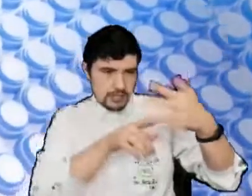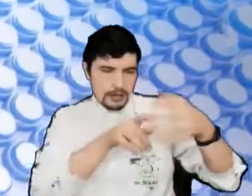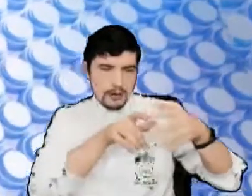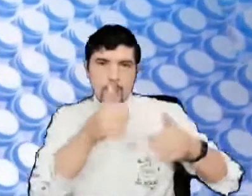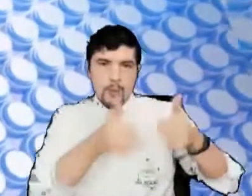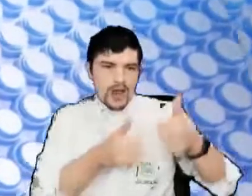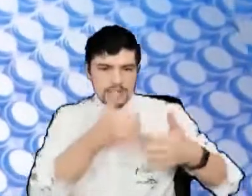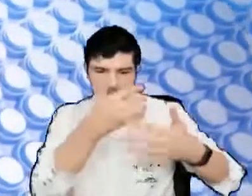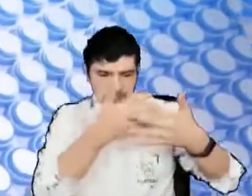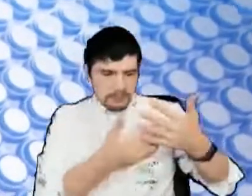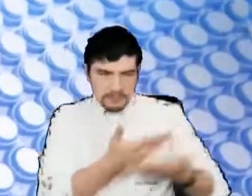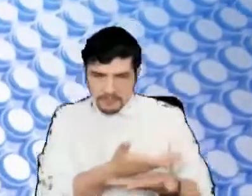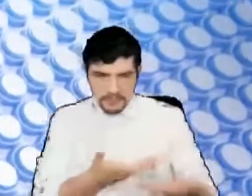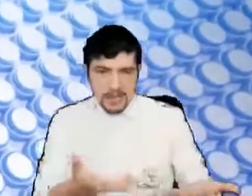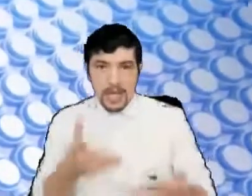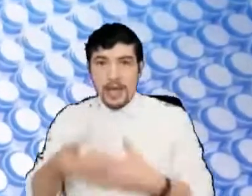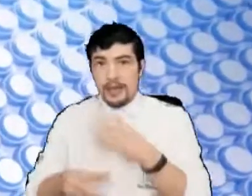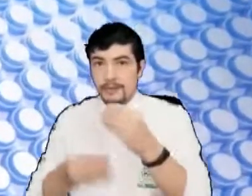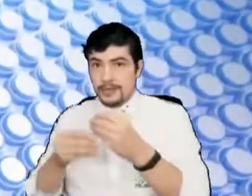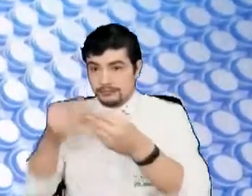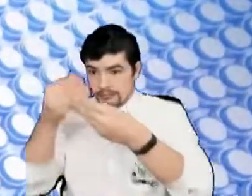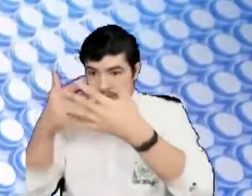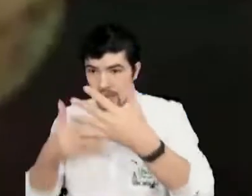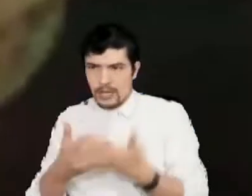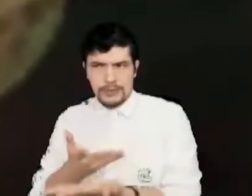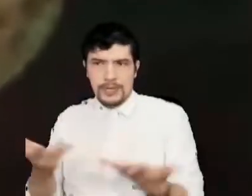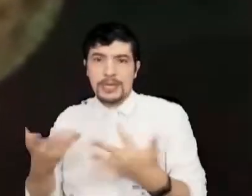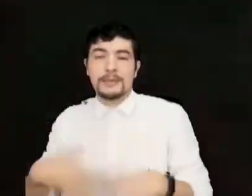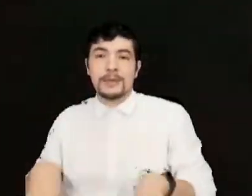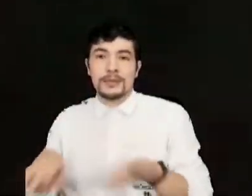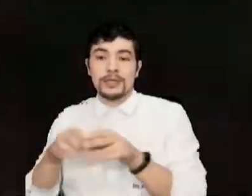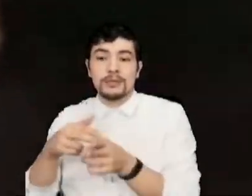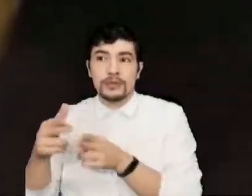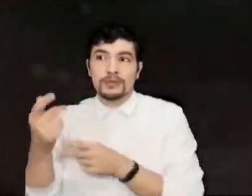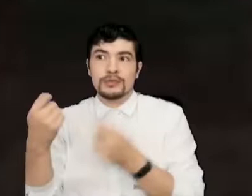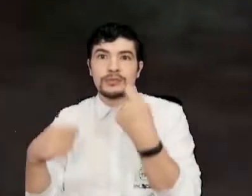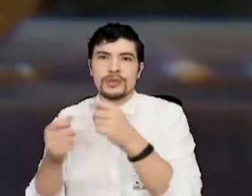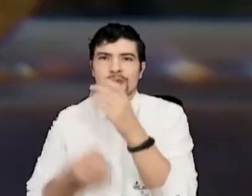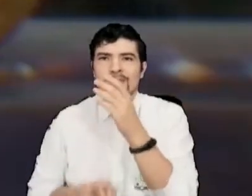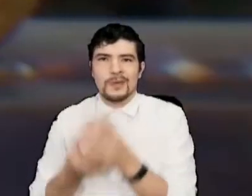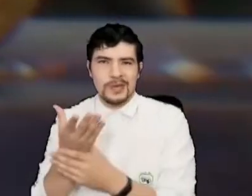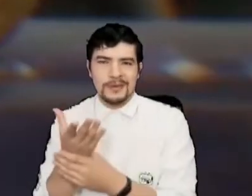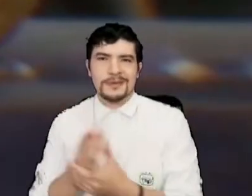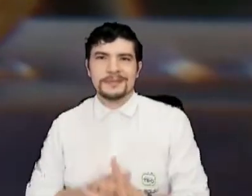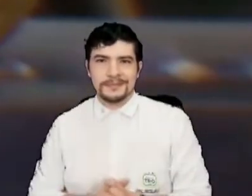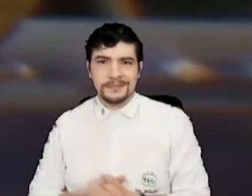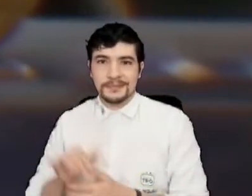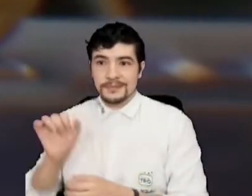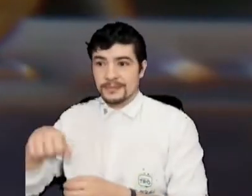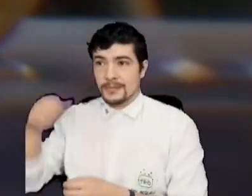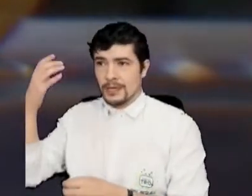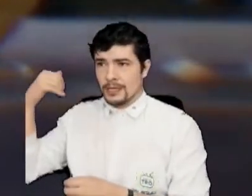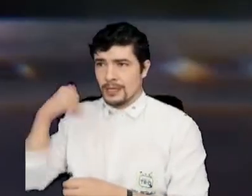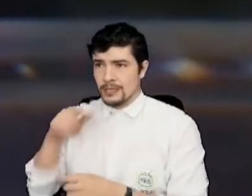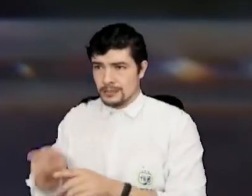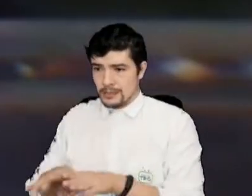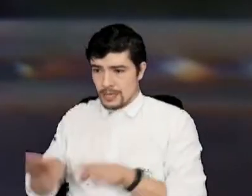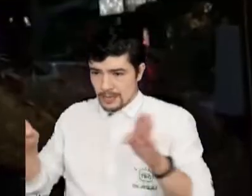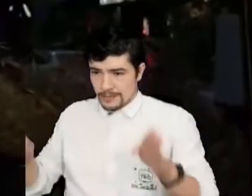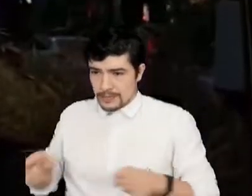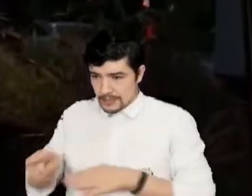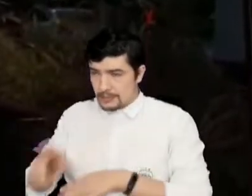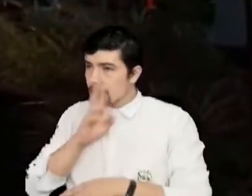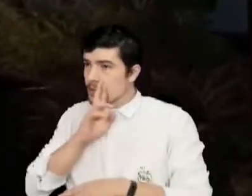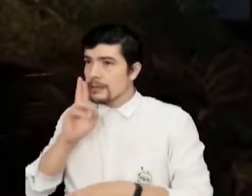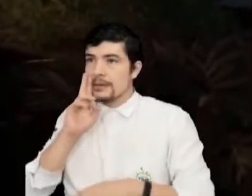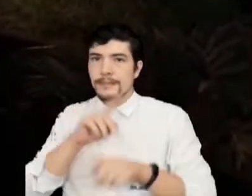y productos destacados que tengamos por lanzamiento. Todos los productos que antes estaban en las mesas de este restaurante ahora